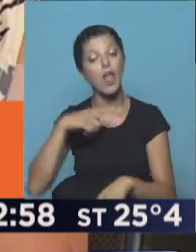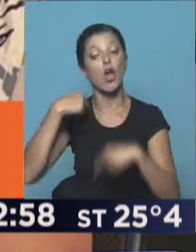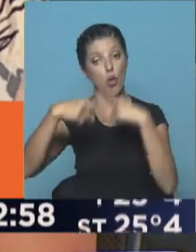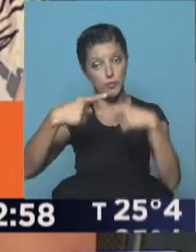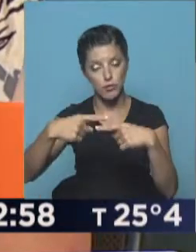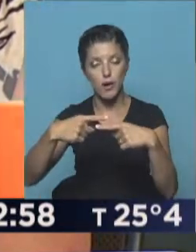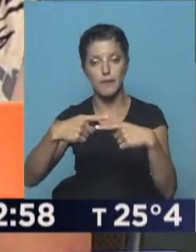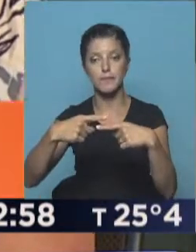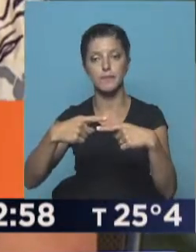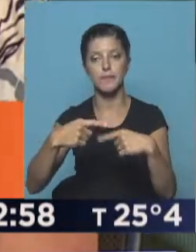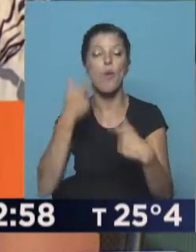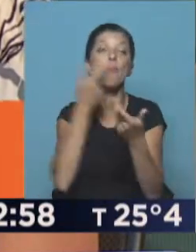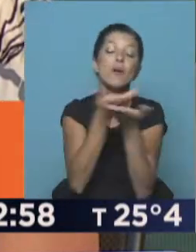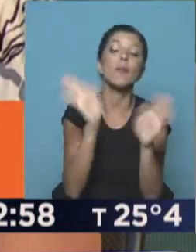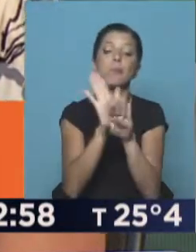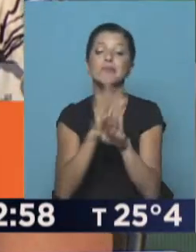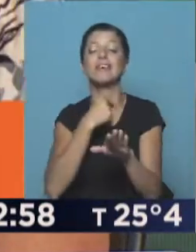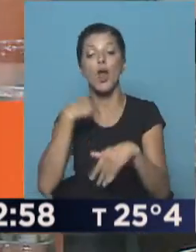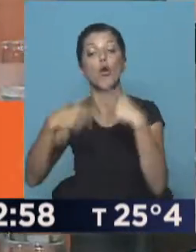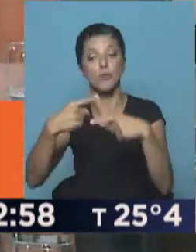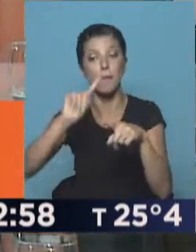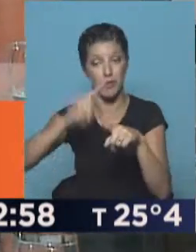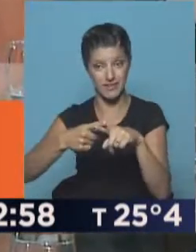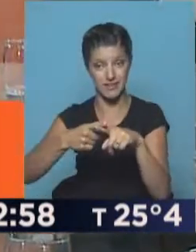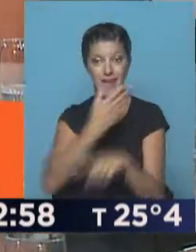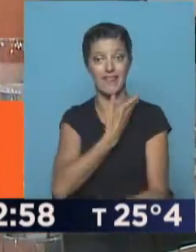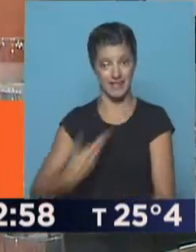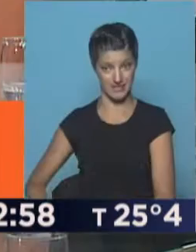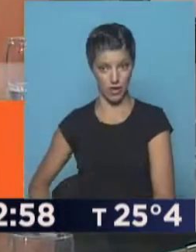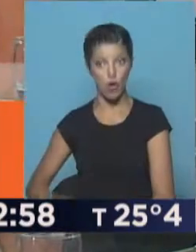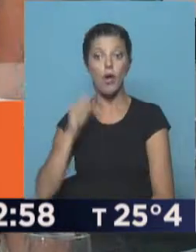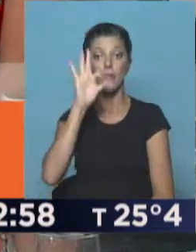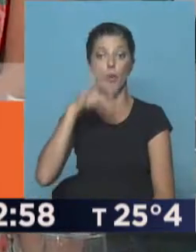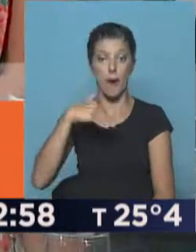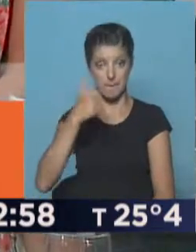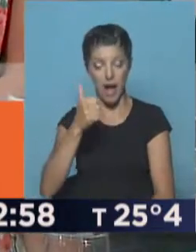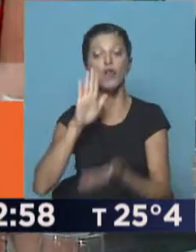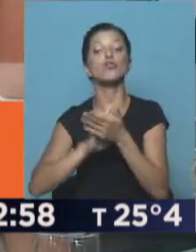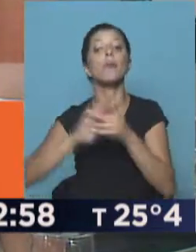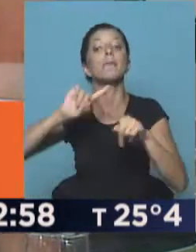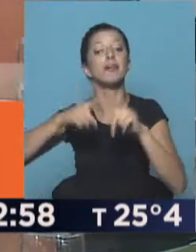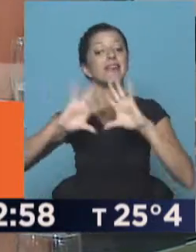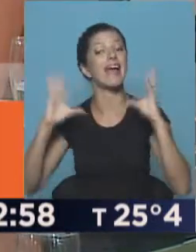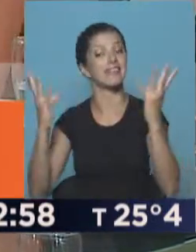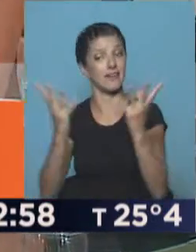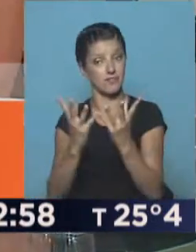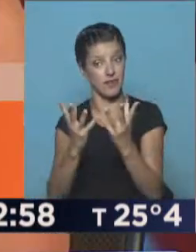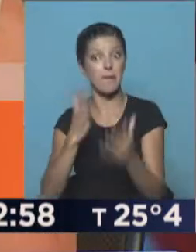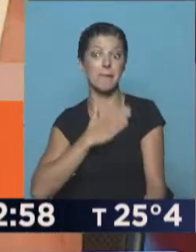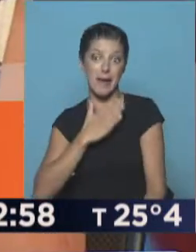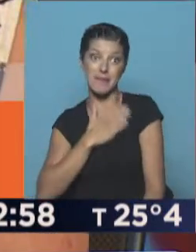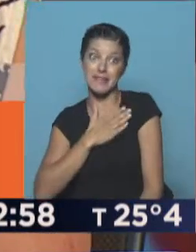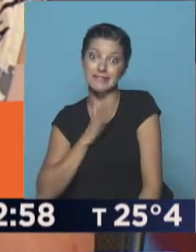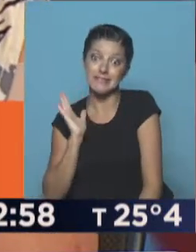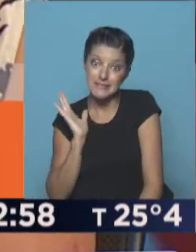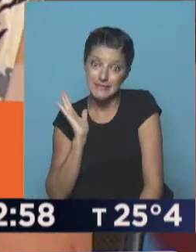en algunos aspectos la política de Estado misma de Barack Obama, en aspectos de política exterior. Yo creo que es una sorpresa